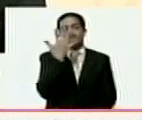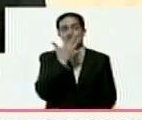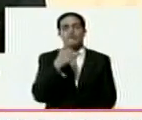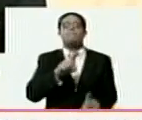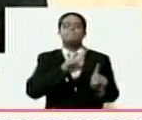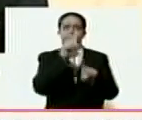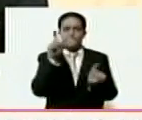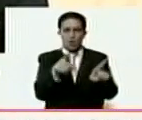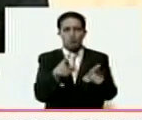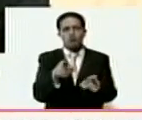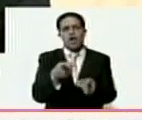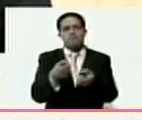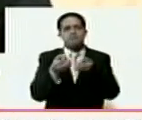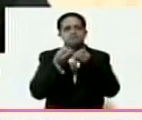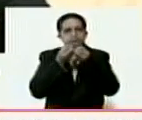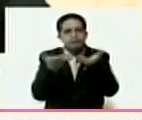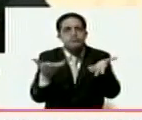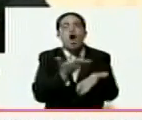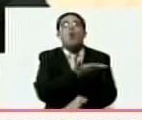ustedes y que aspiramos que